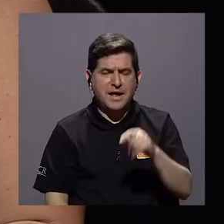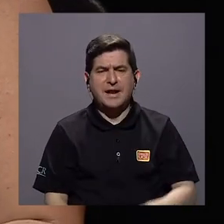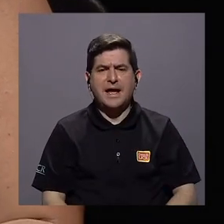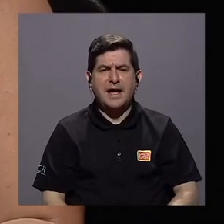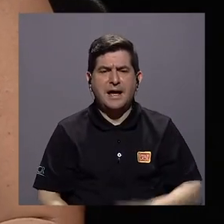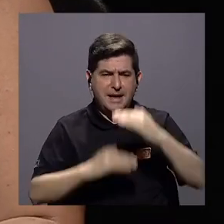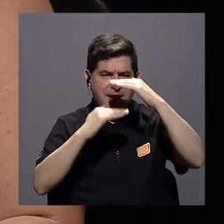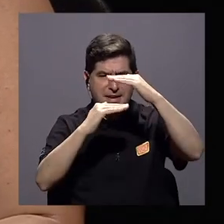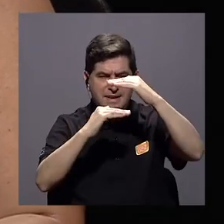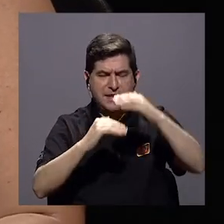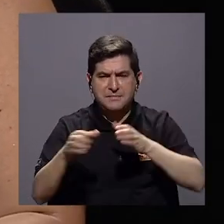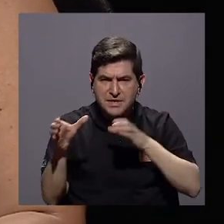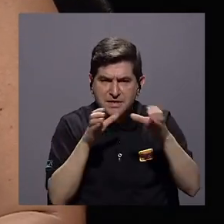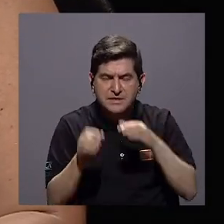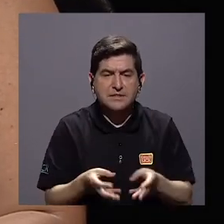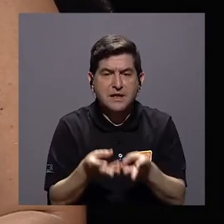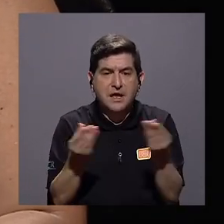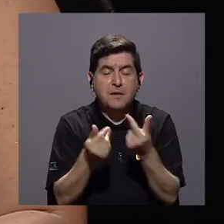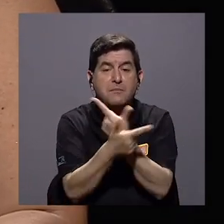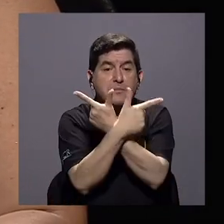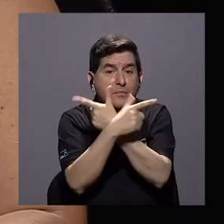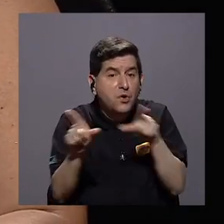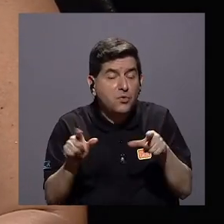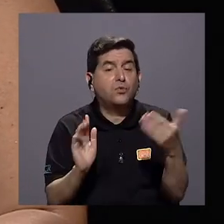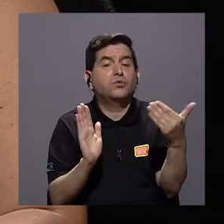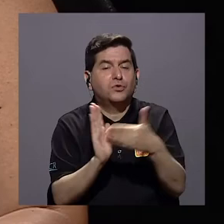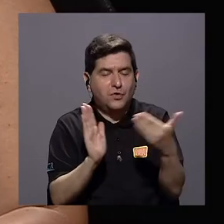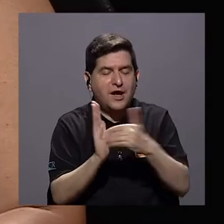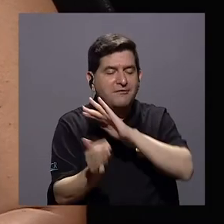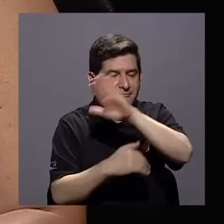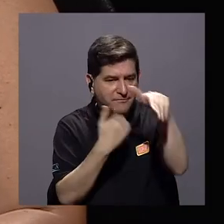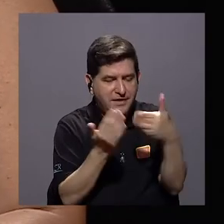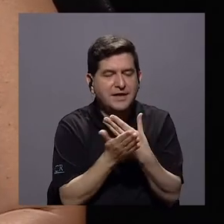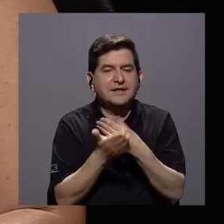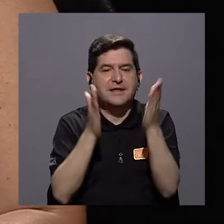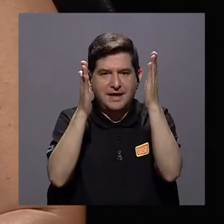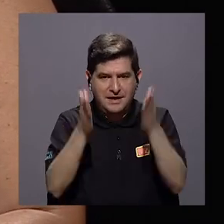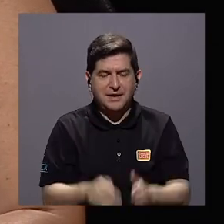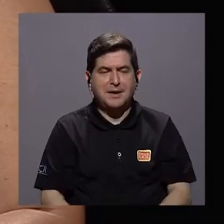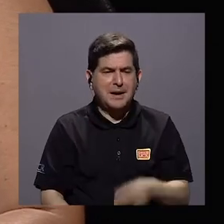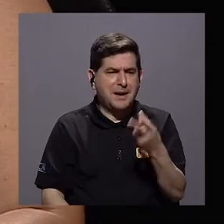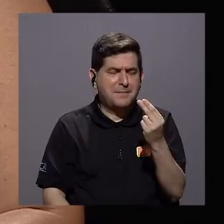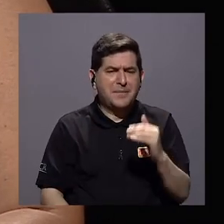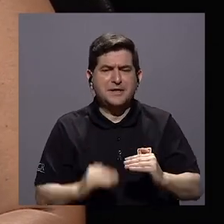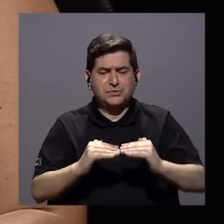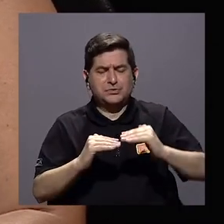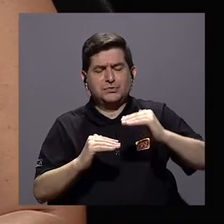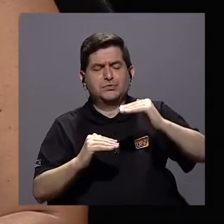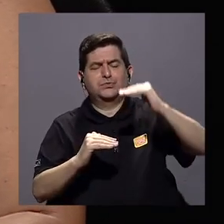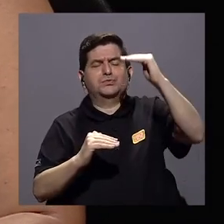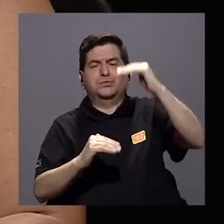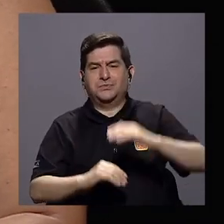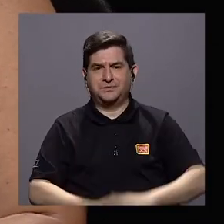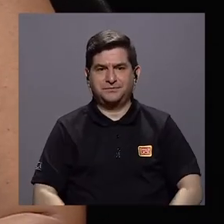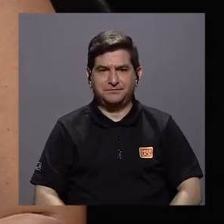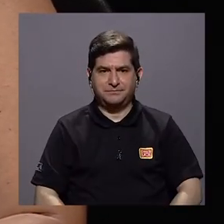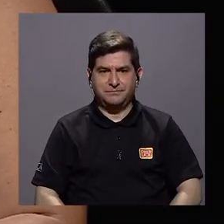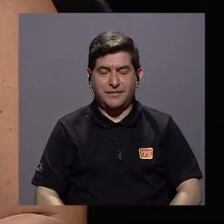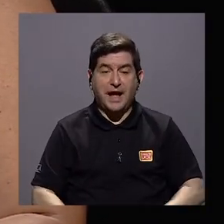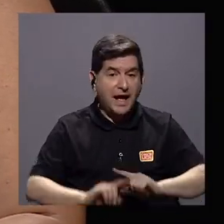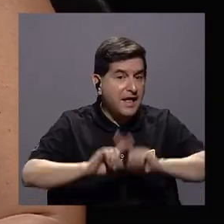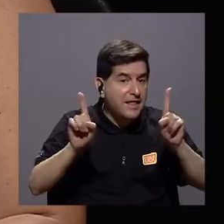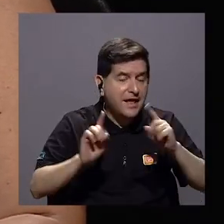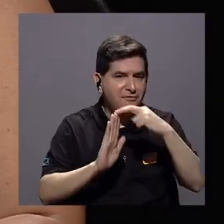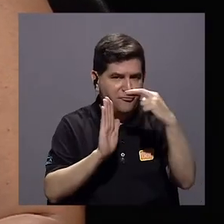márgenes de comercialización en un producto liberado afectan a todos los consumidores con precios muchísimo más altos.